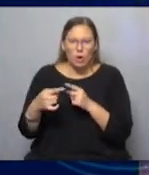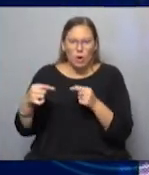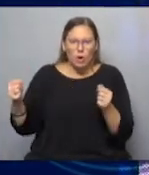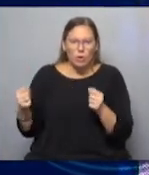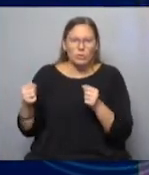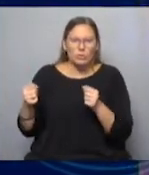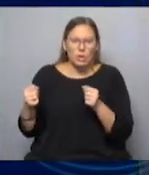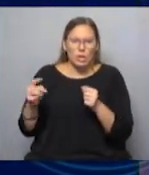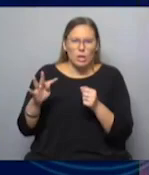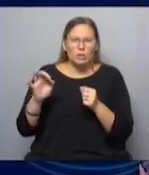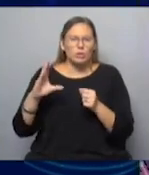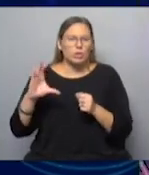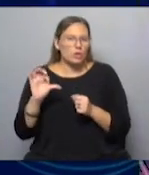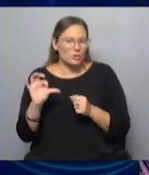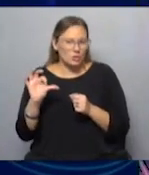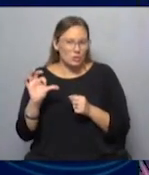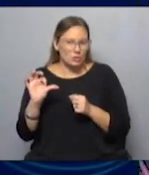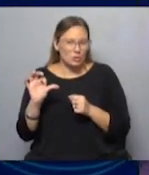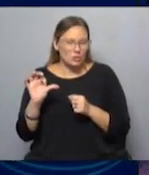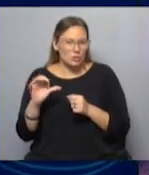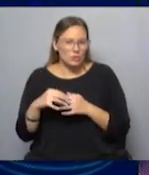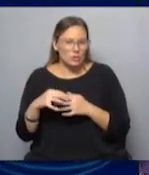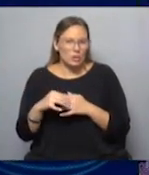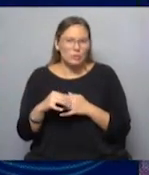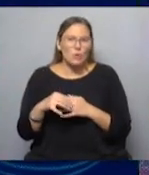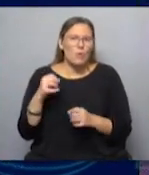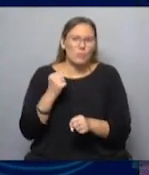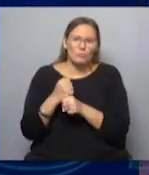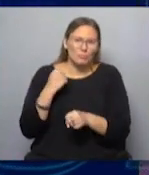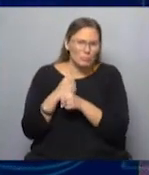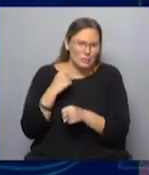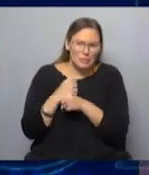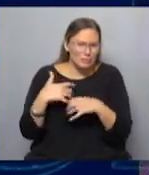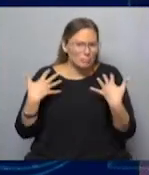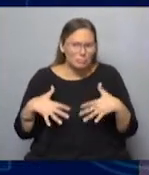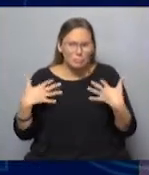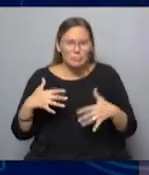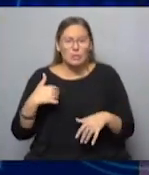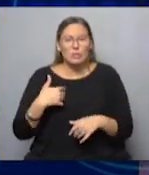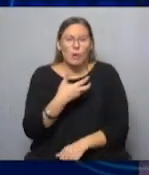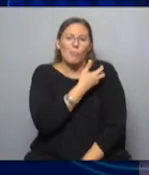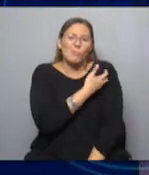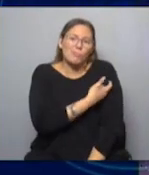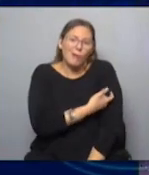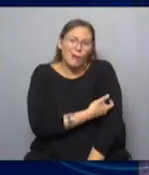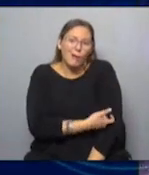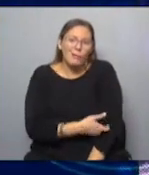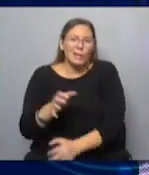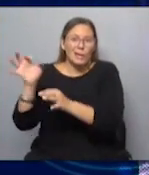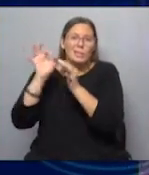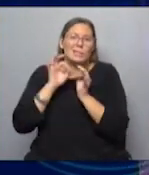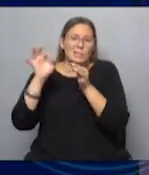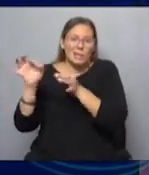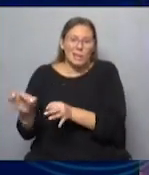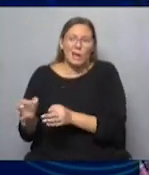de toksun la verdad que es un trabajo maravilloso el que hace yo soy la pobre desgraciada que llega y le